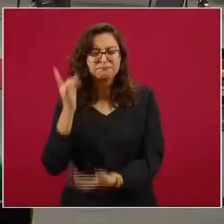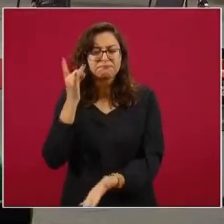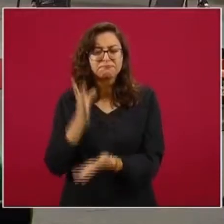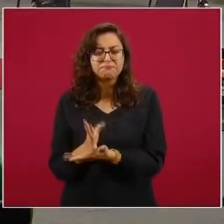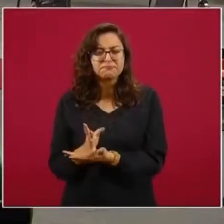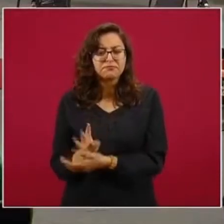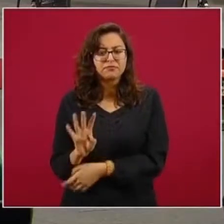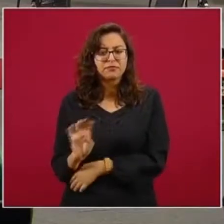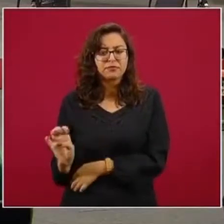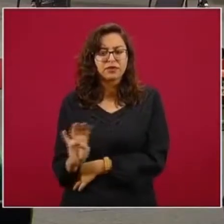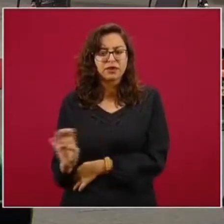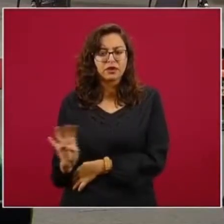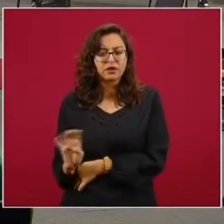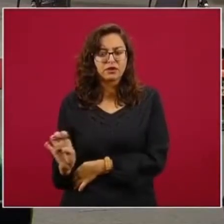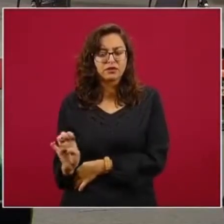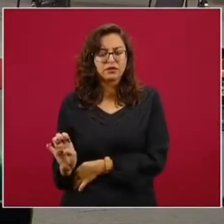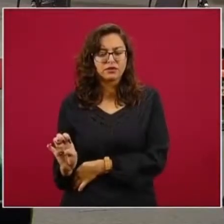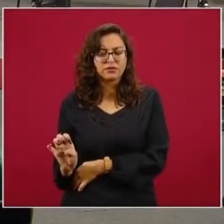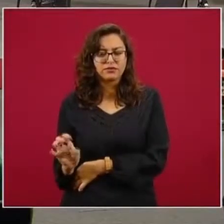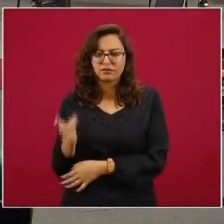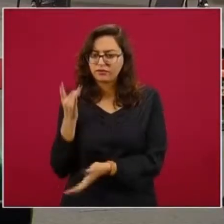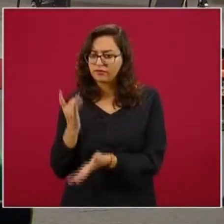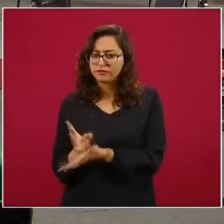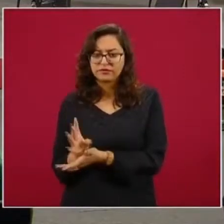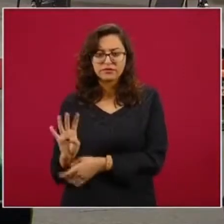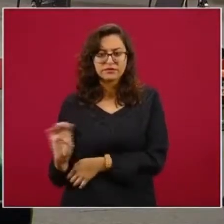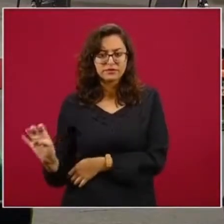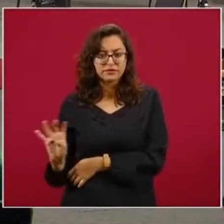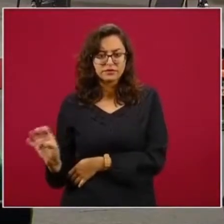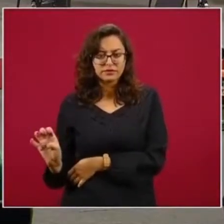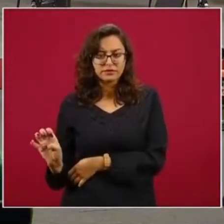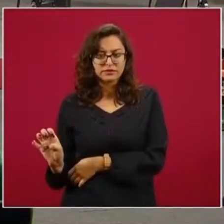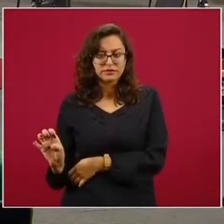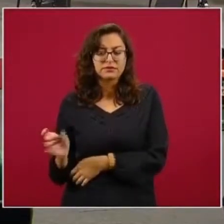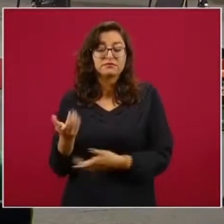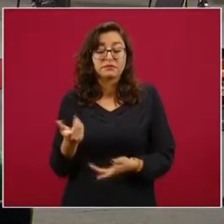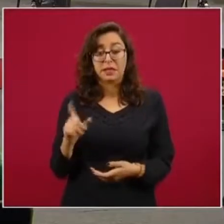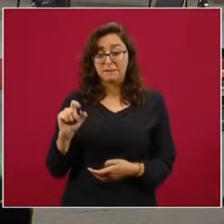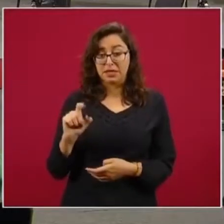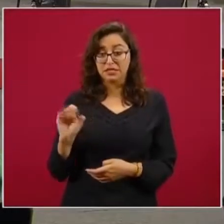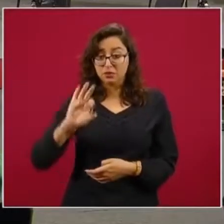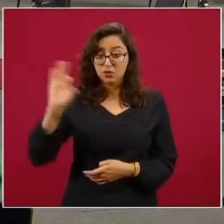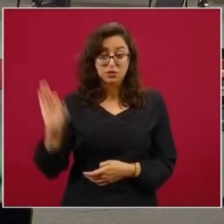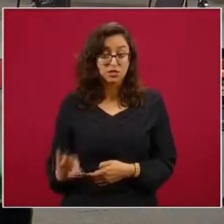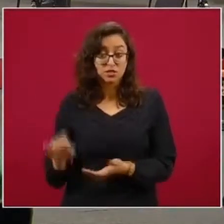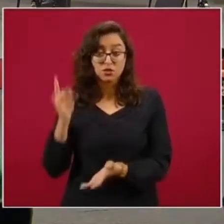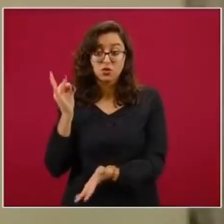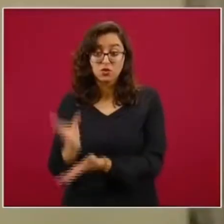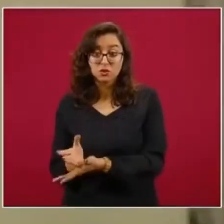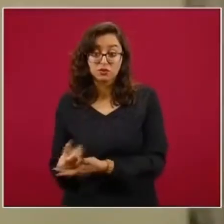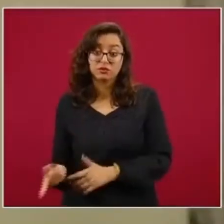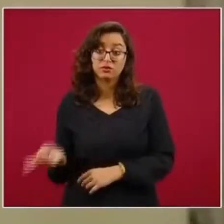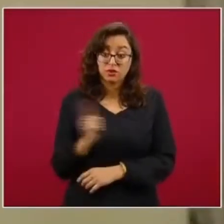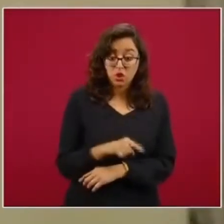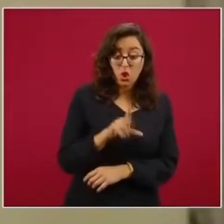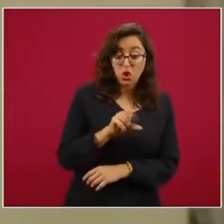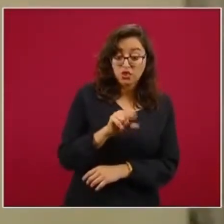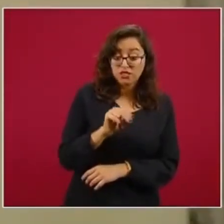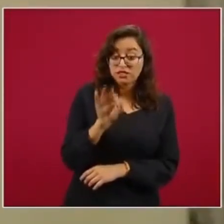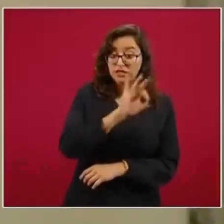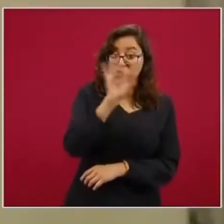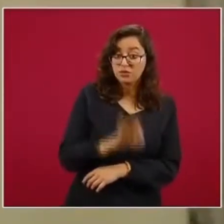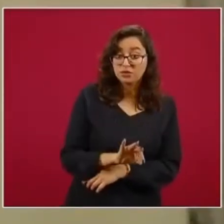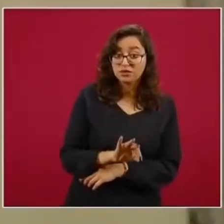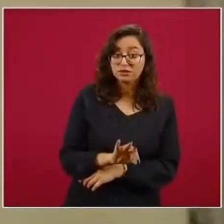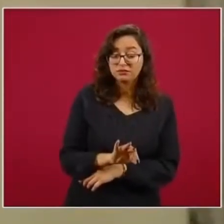Solo 400, presidente, solo 400, es decir, menos del 20%. El otro 80%,